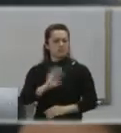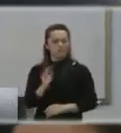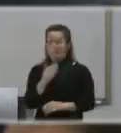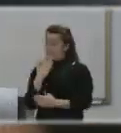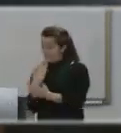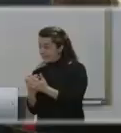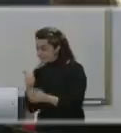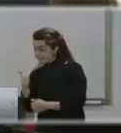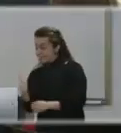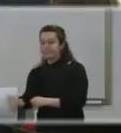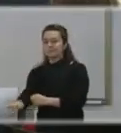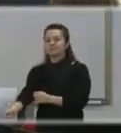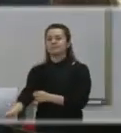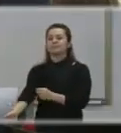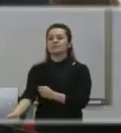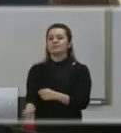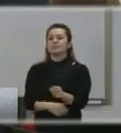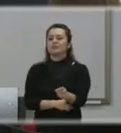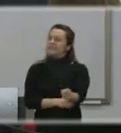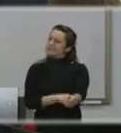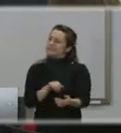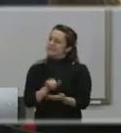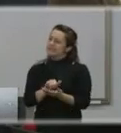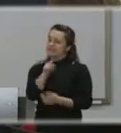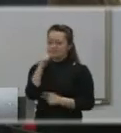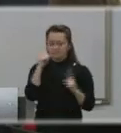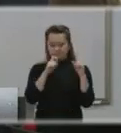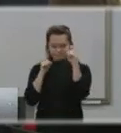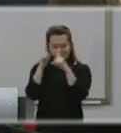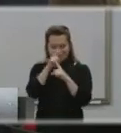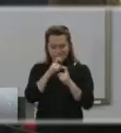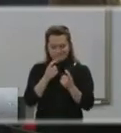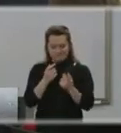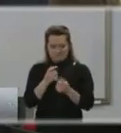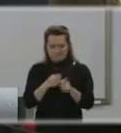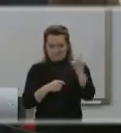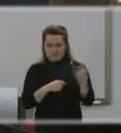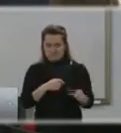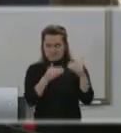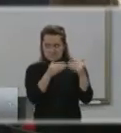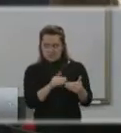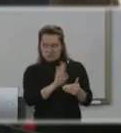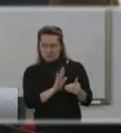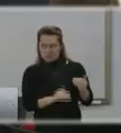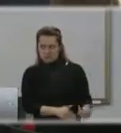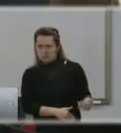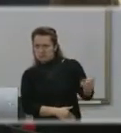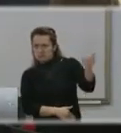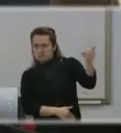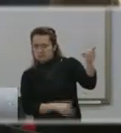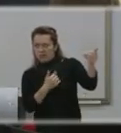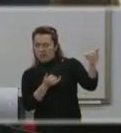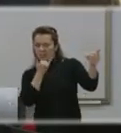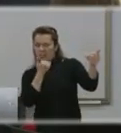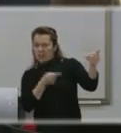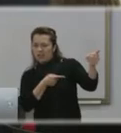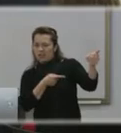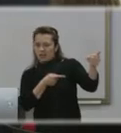Gracias. Entonces, siempre hay una interrogante, como, ¿y esa gente cuando sea grande qué pasa? ¿No? No es